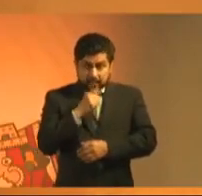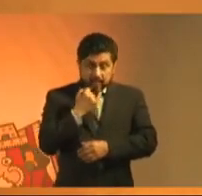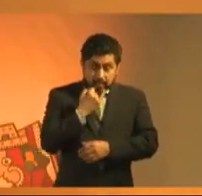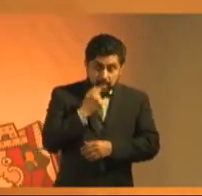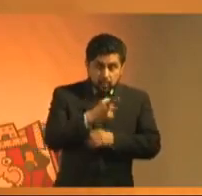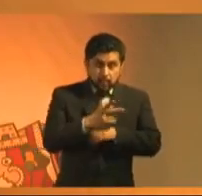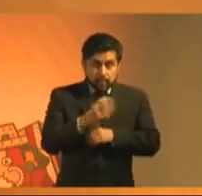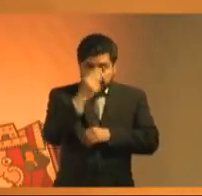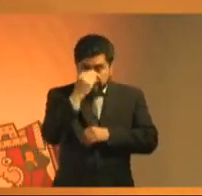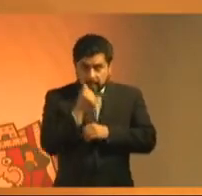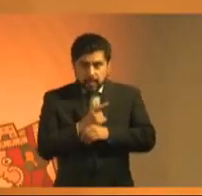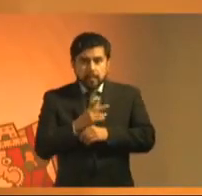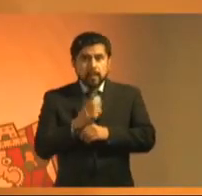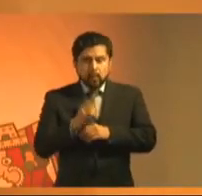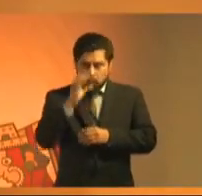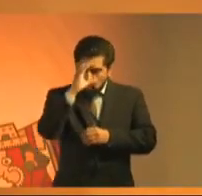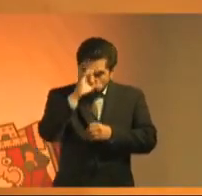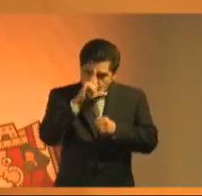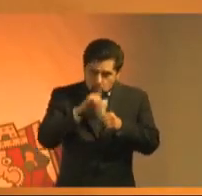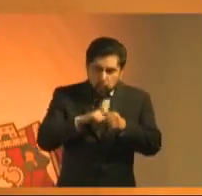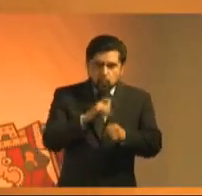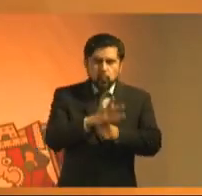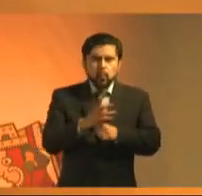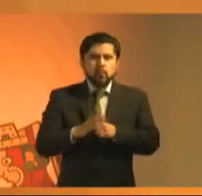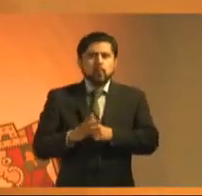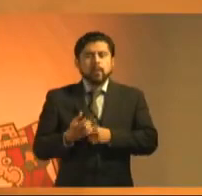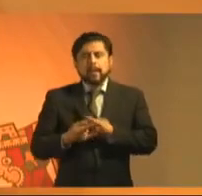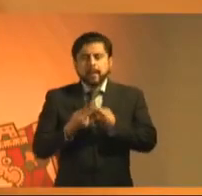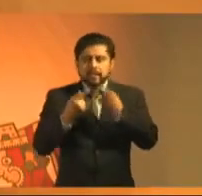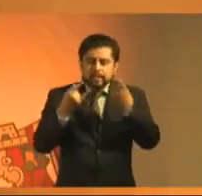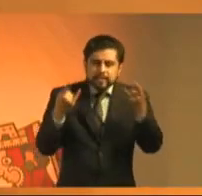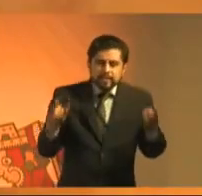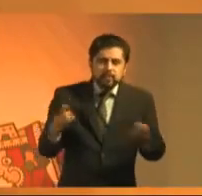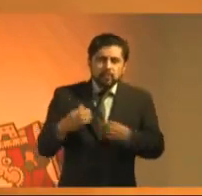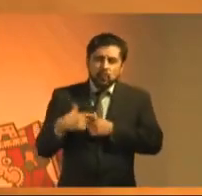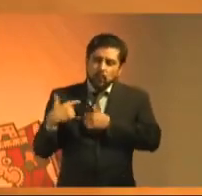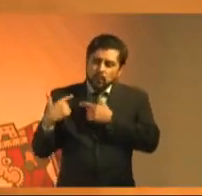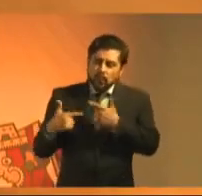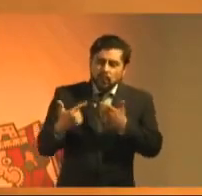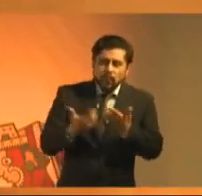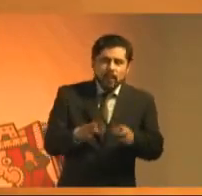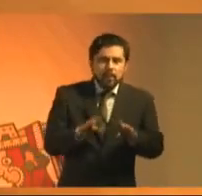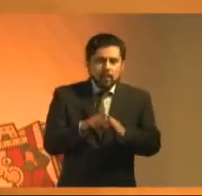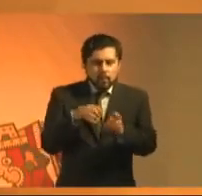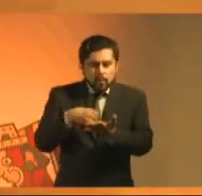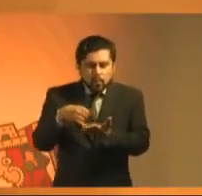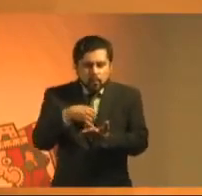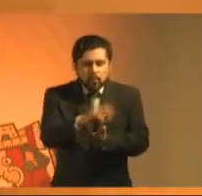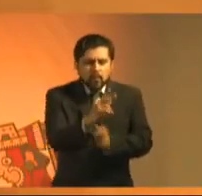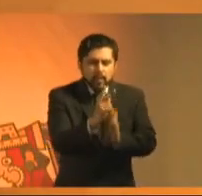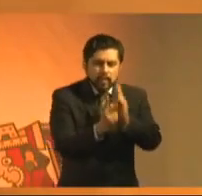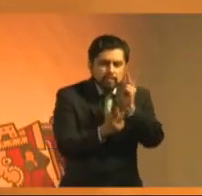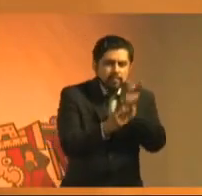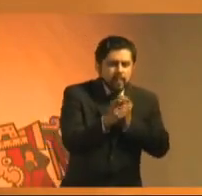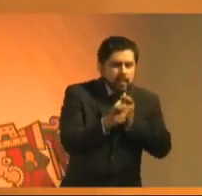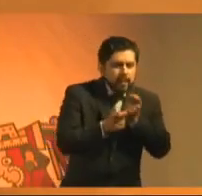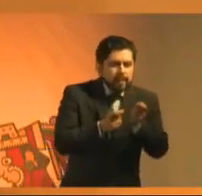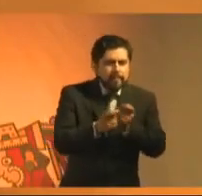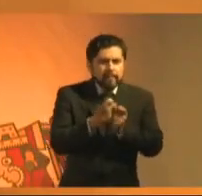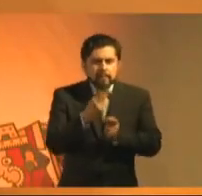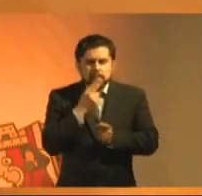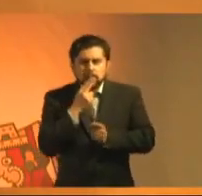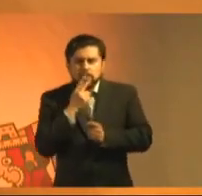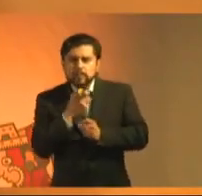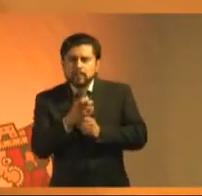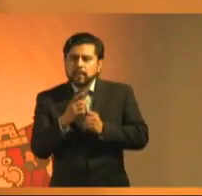también las costumbres la cultura de las leyendas los saberes los saberes agrícolas las hierbas medicinales el modo de cultivar la milpa